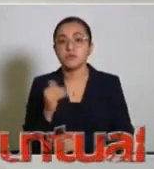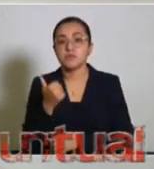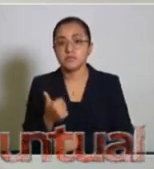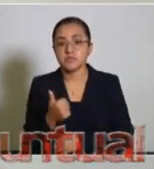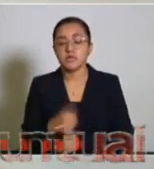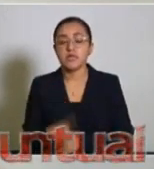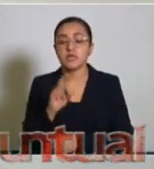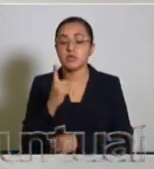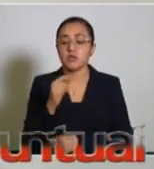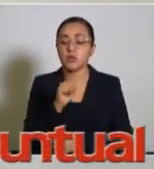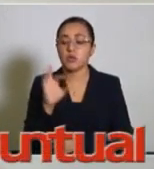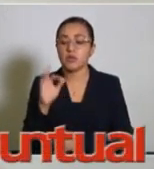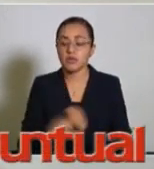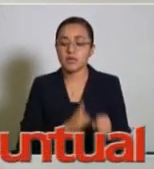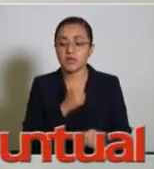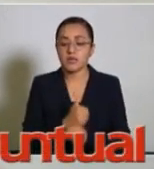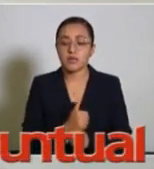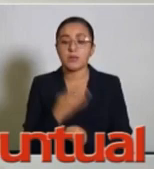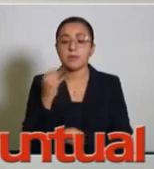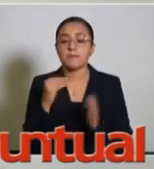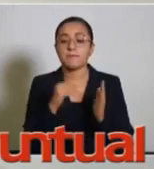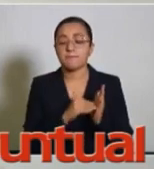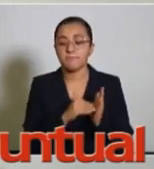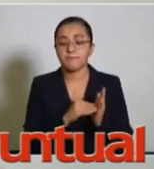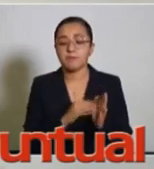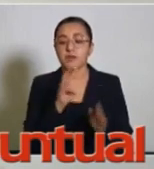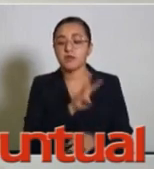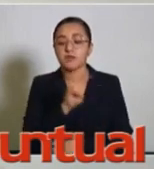6.996. De 31 a 40 años,